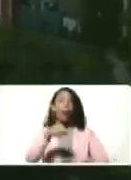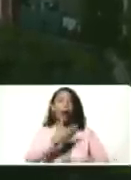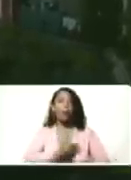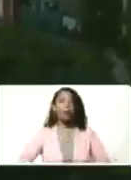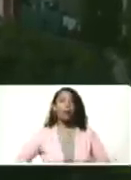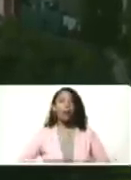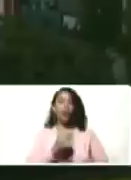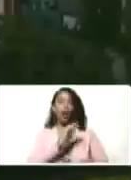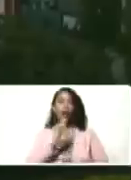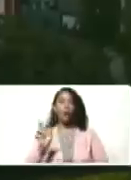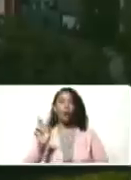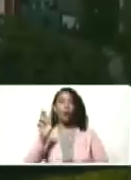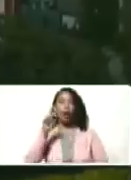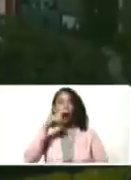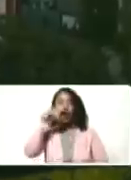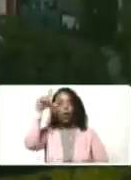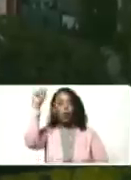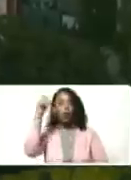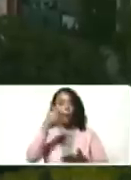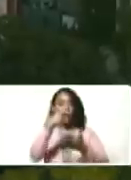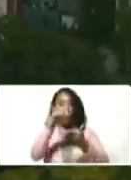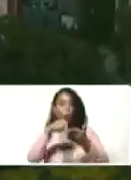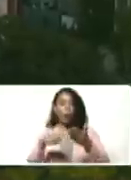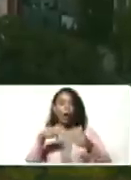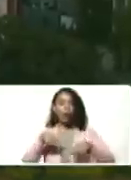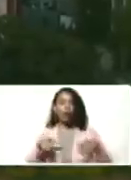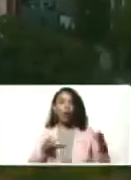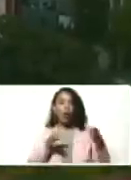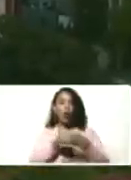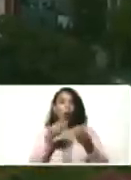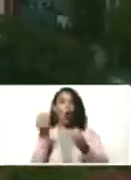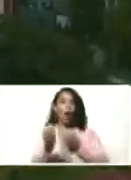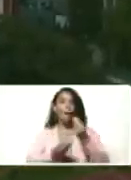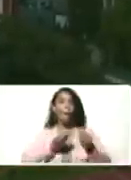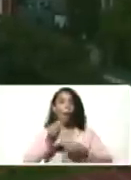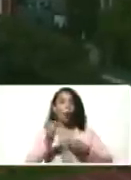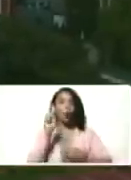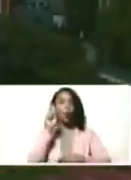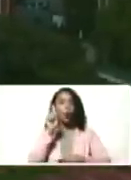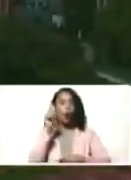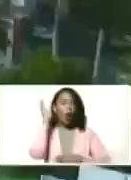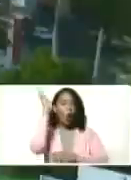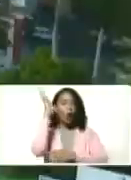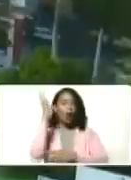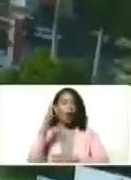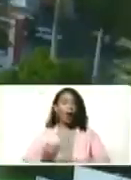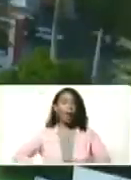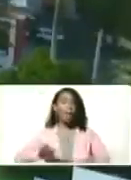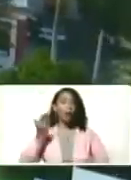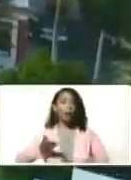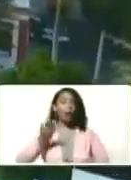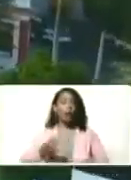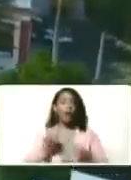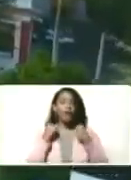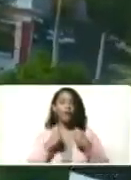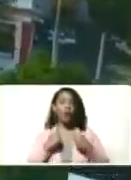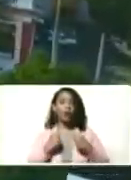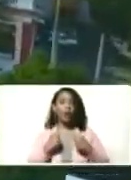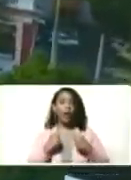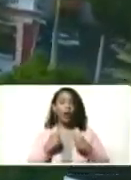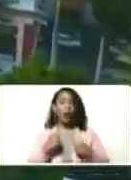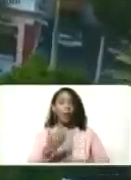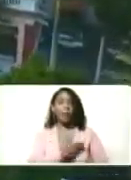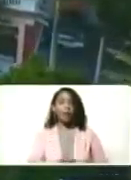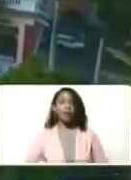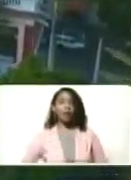presidente de la República, Nicolás Maduro, calificaba esta reunión como una jornada fructífera, intensa y extensa con el presidente